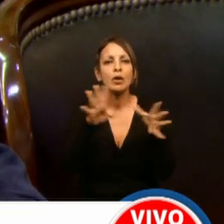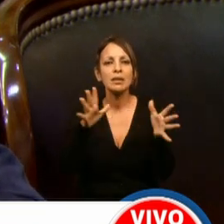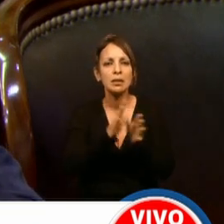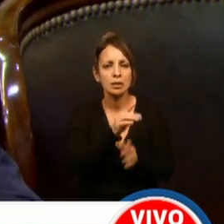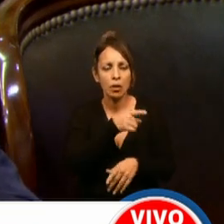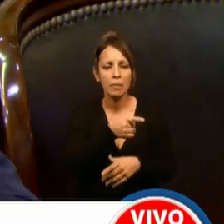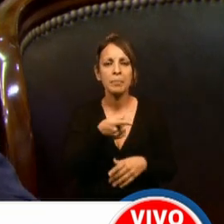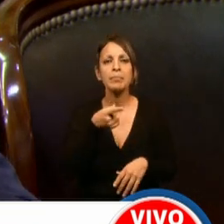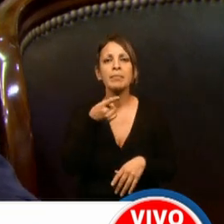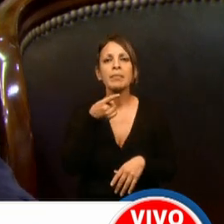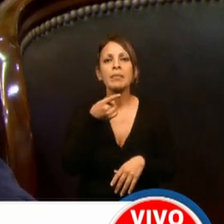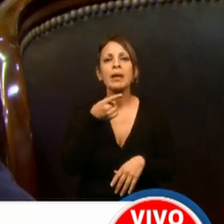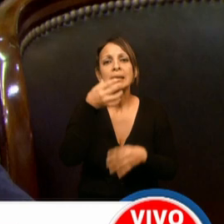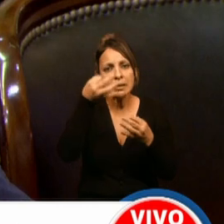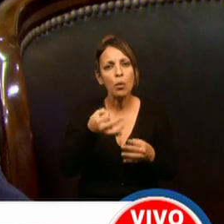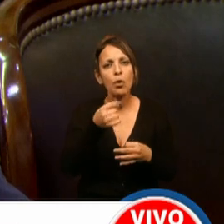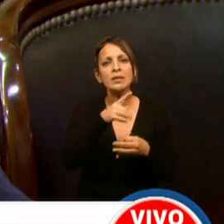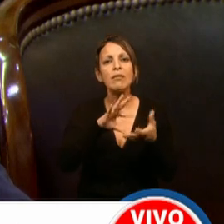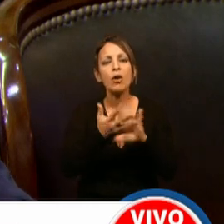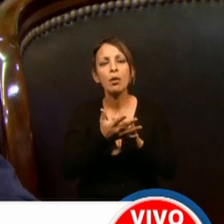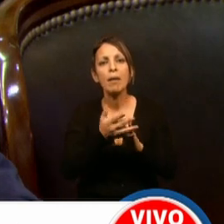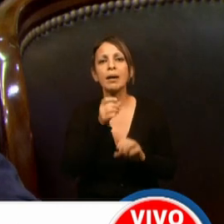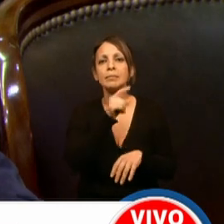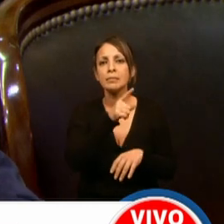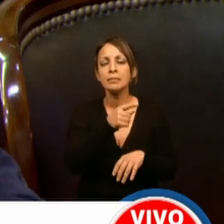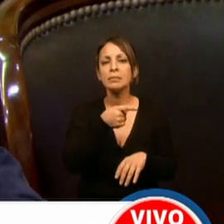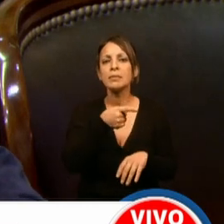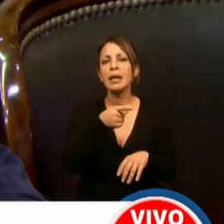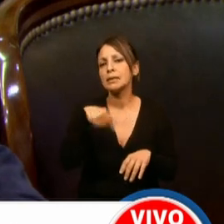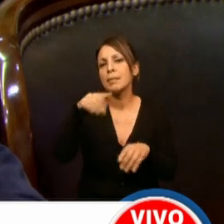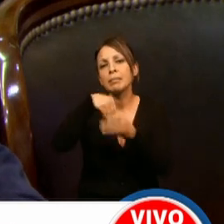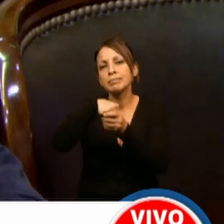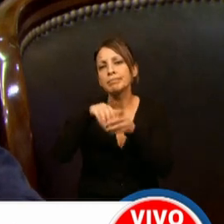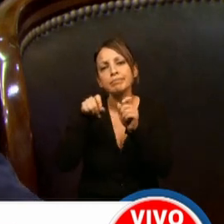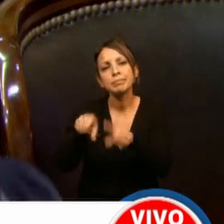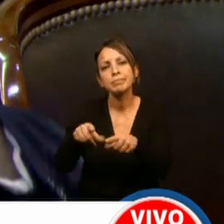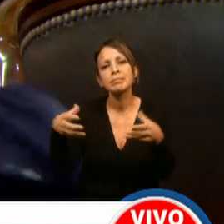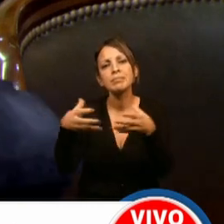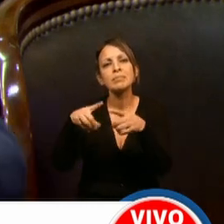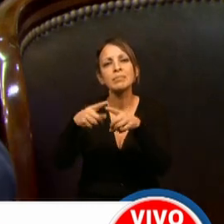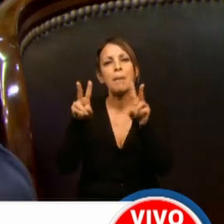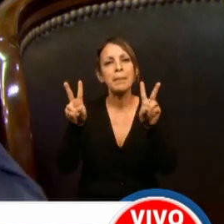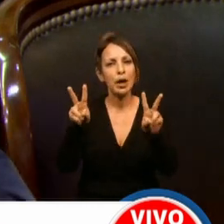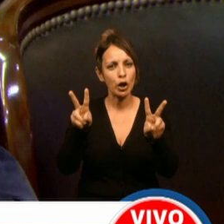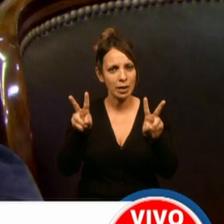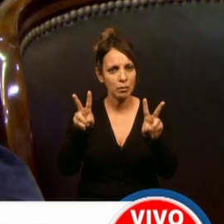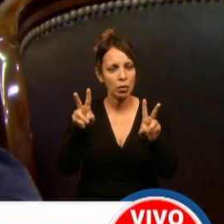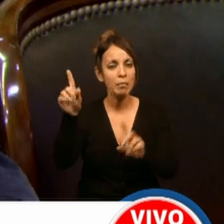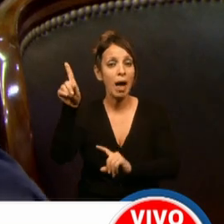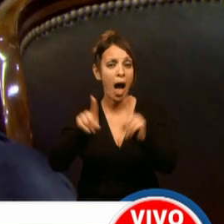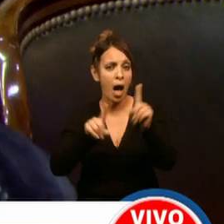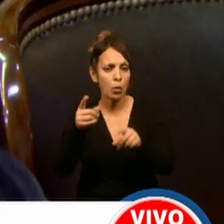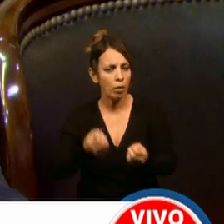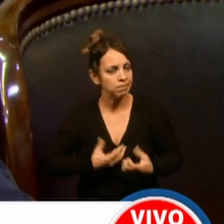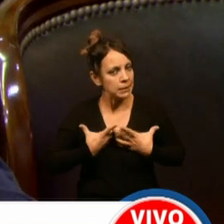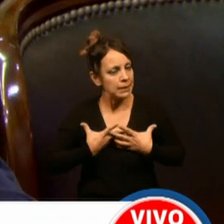y seguramente esa democratización del goce que siempre implica el peronismo a algunos sectores les genera mucho